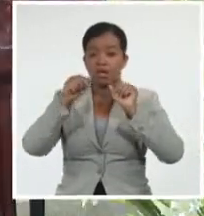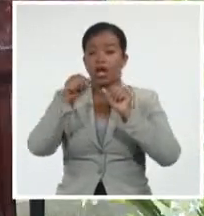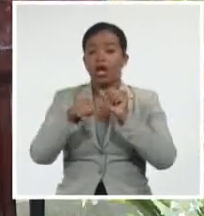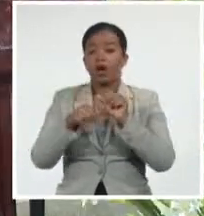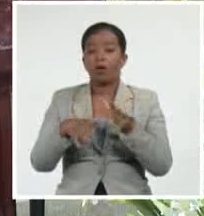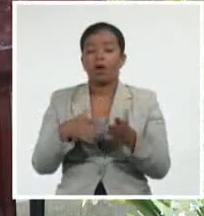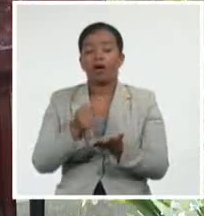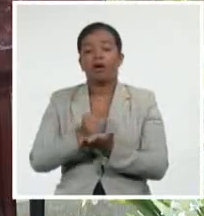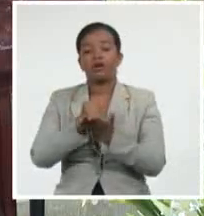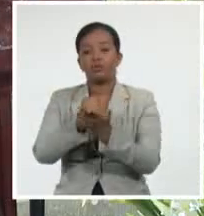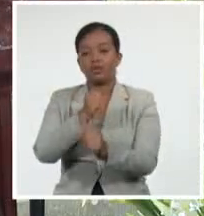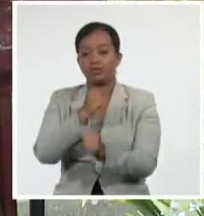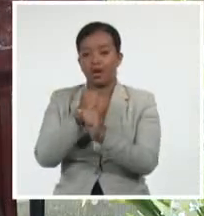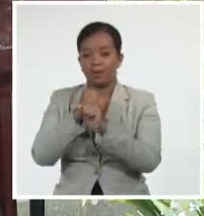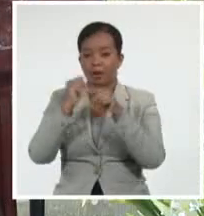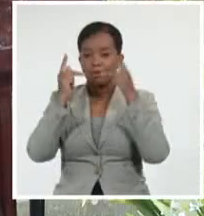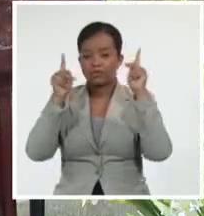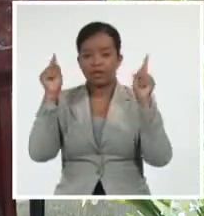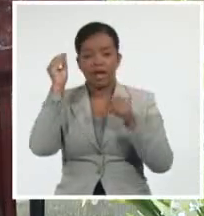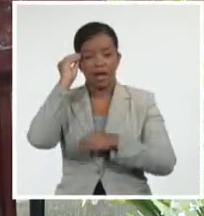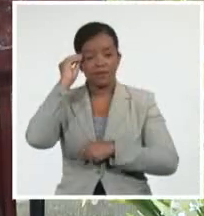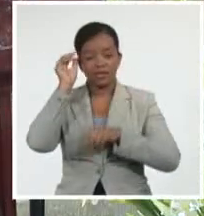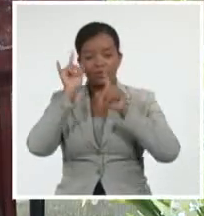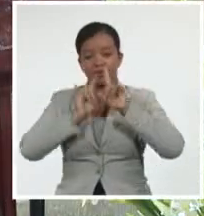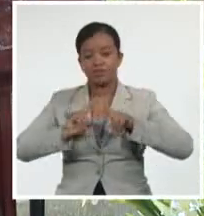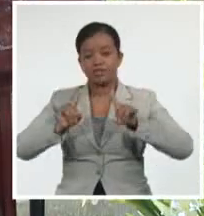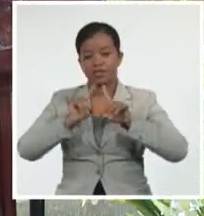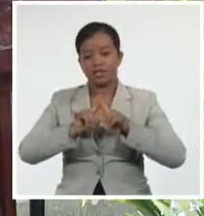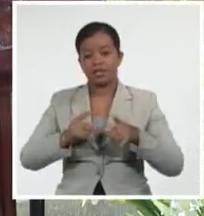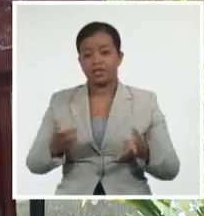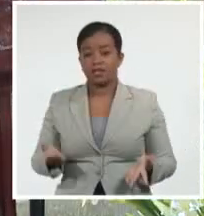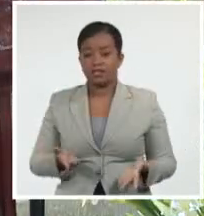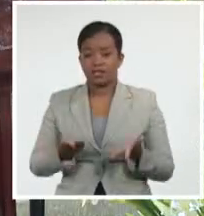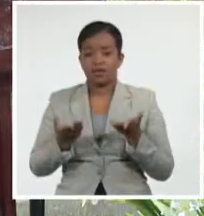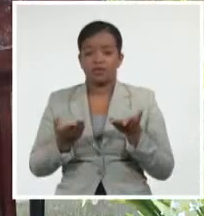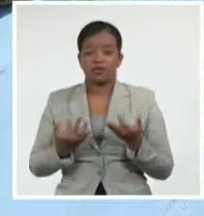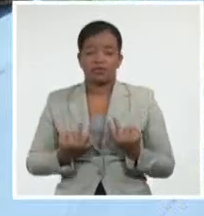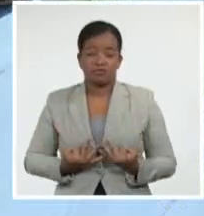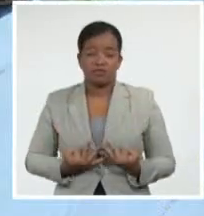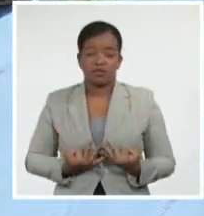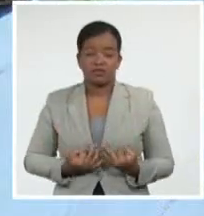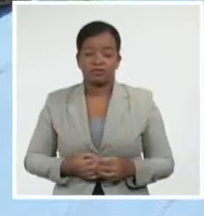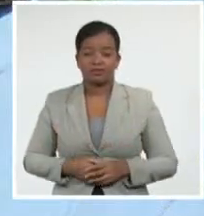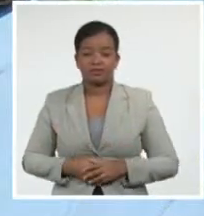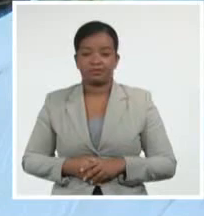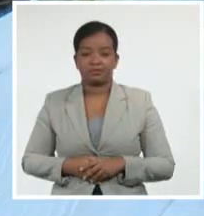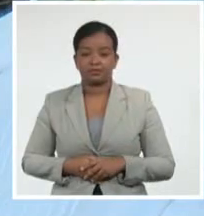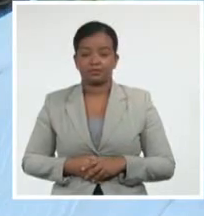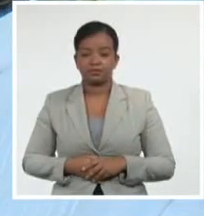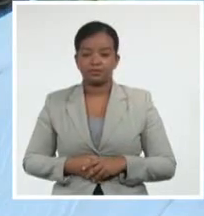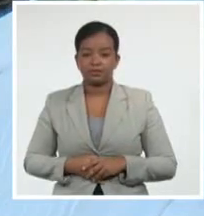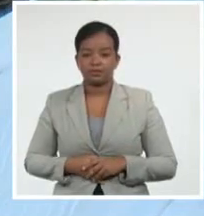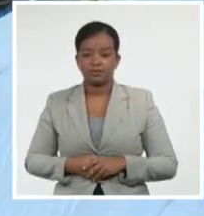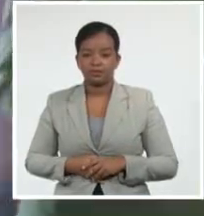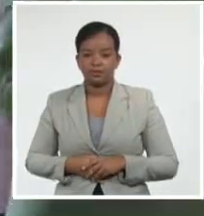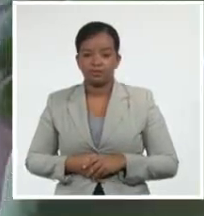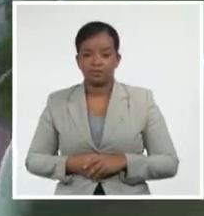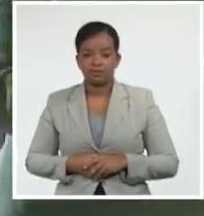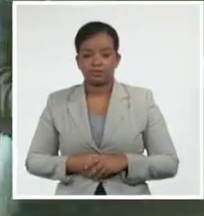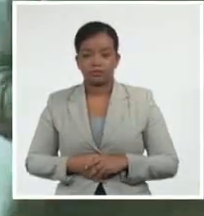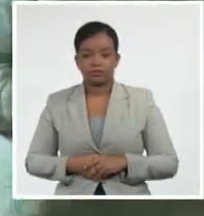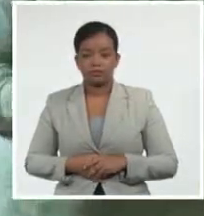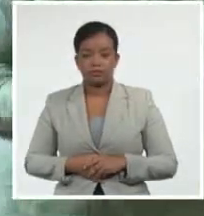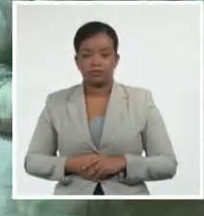contribuir con lo aprendido desde la academia al desarrollo de la sociedad, aplicando ciencia e innovación en cada puesto de trabajo.